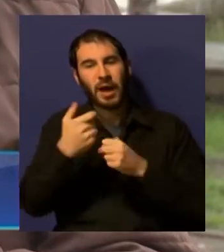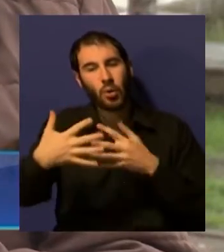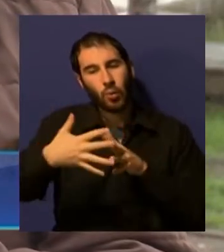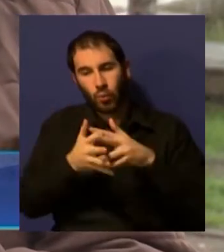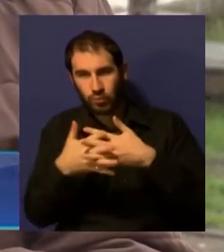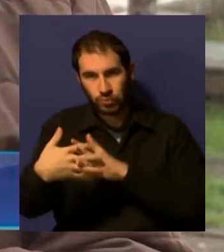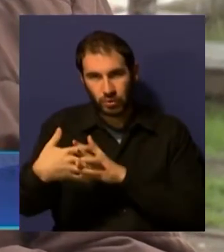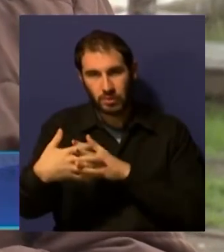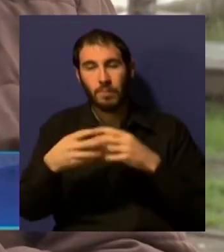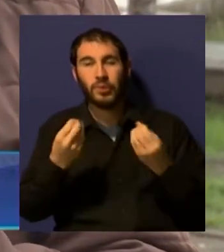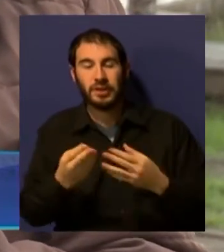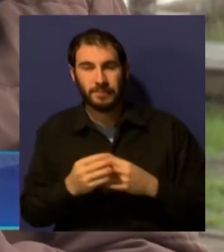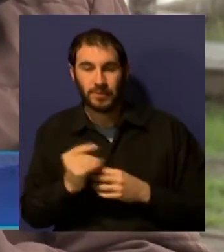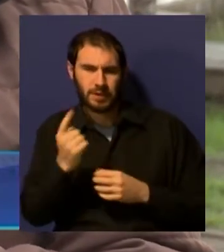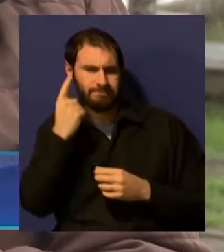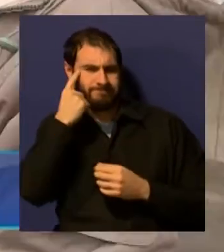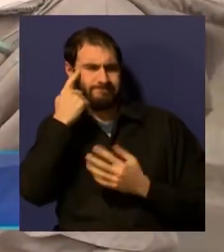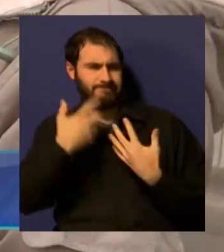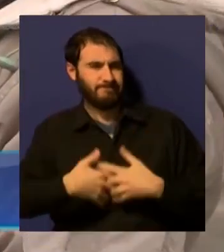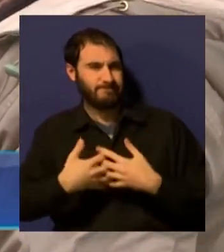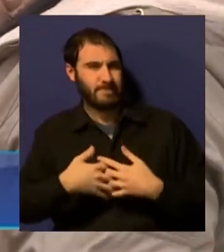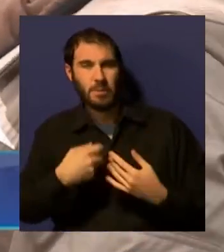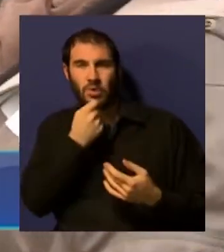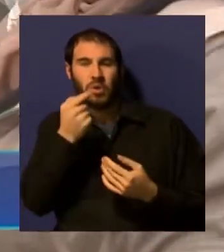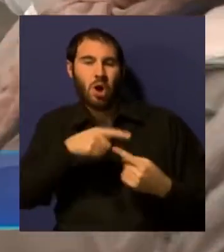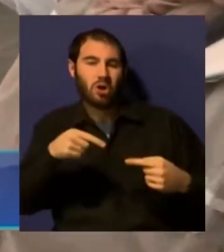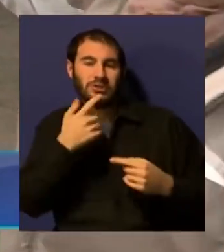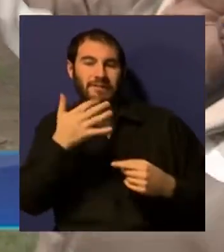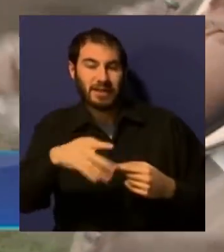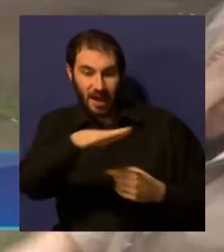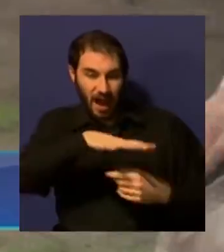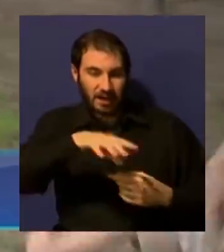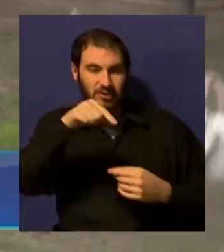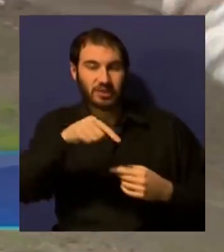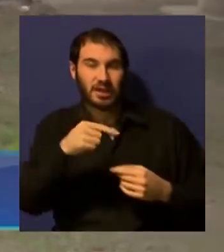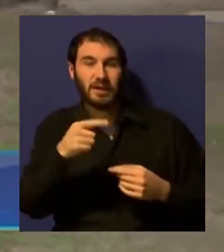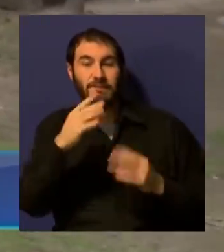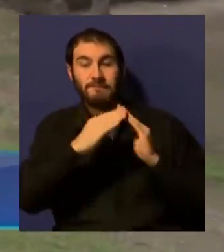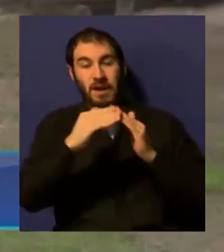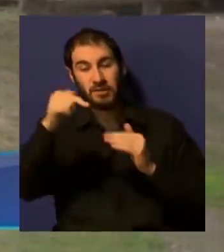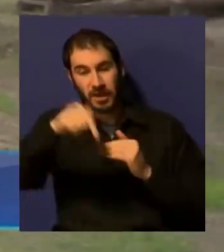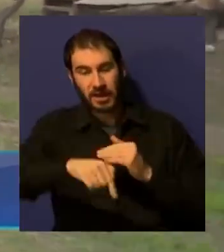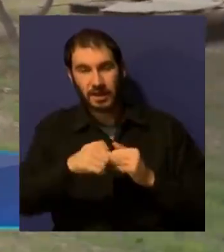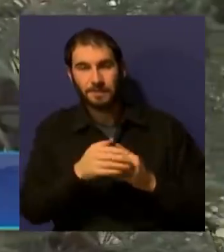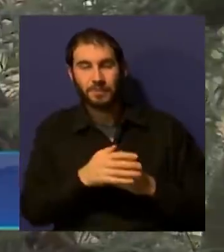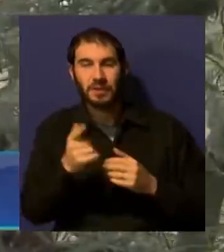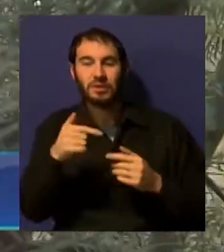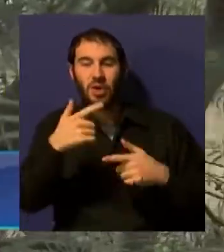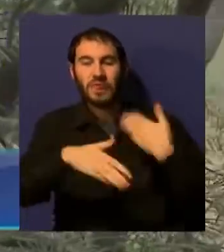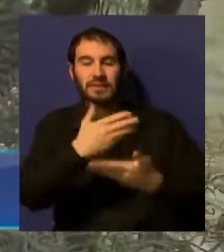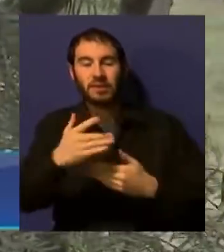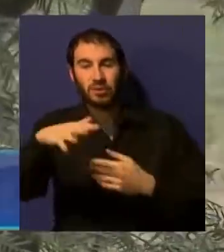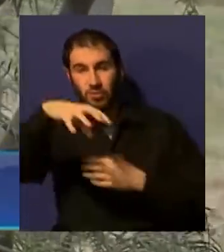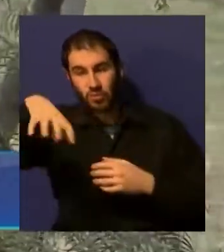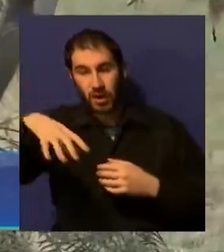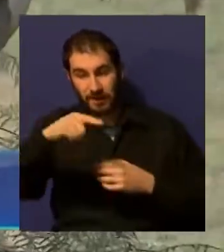Porque nosotros pensamos que ante la realidad compleja que se vive en estos barrios y para hacer desarrollo territorial